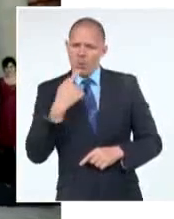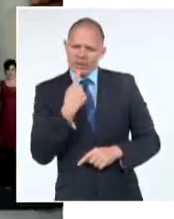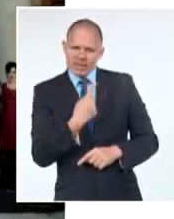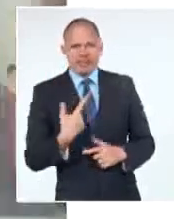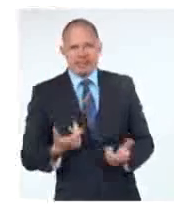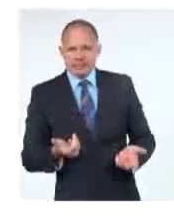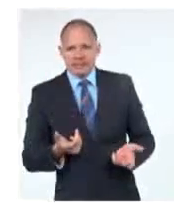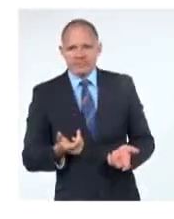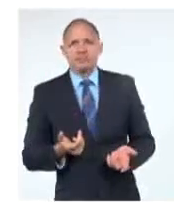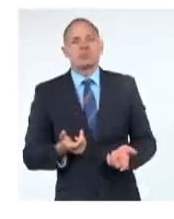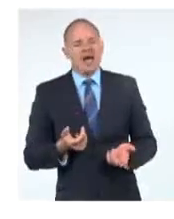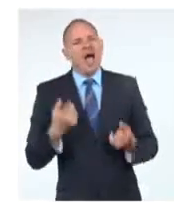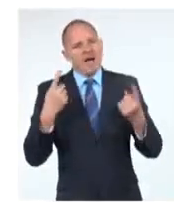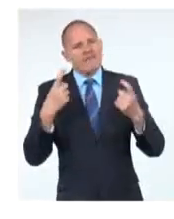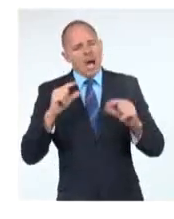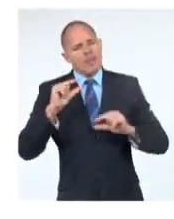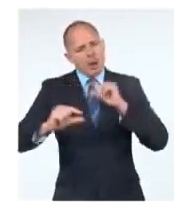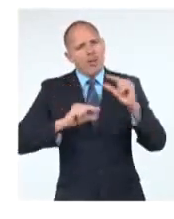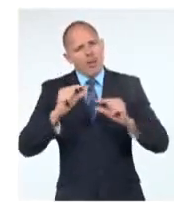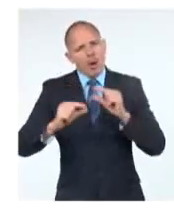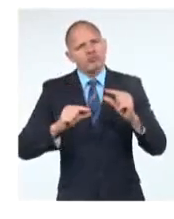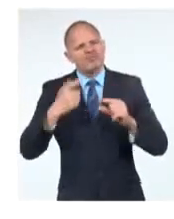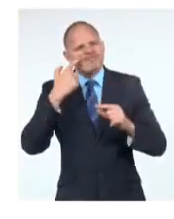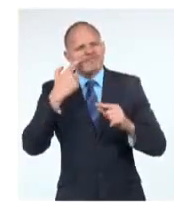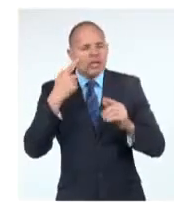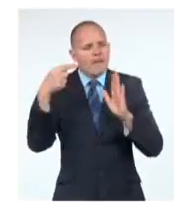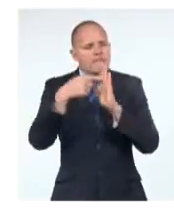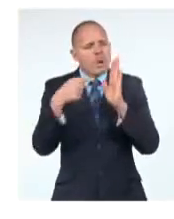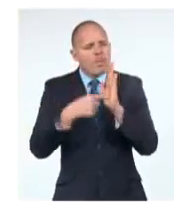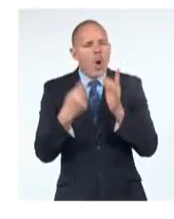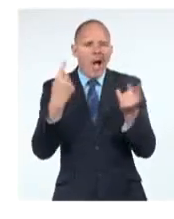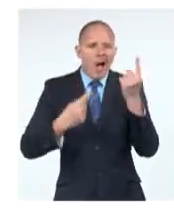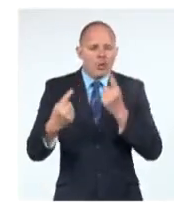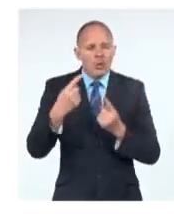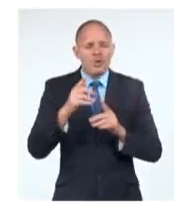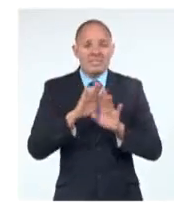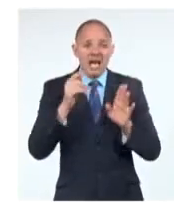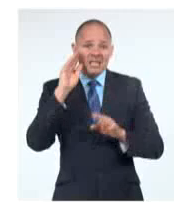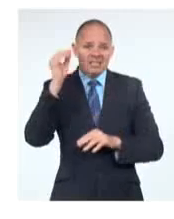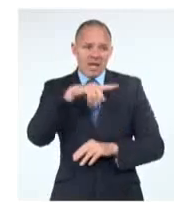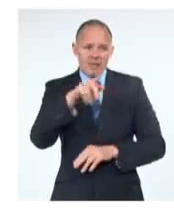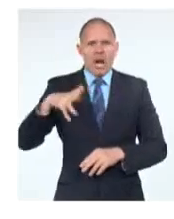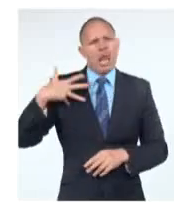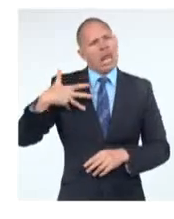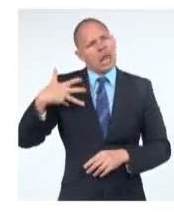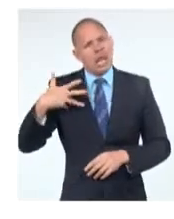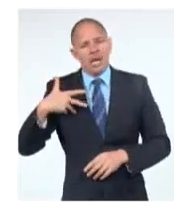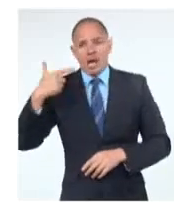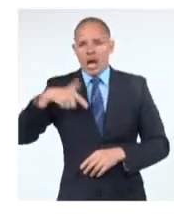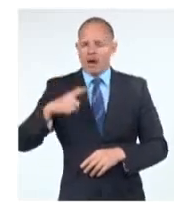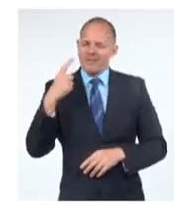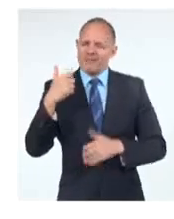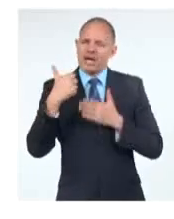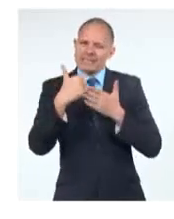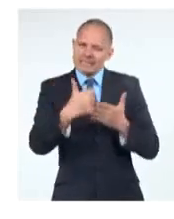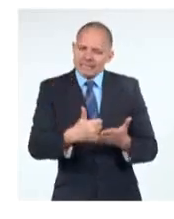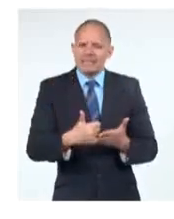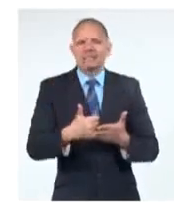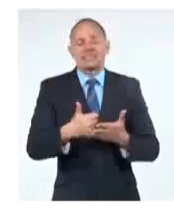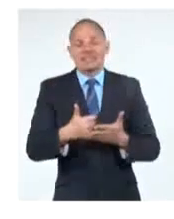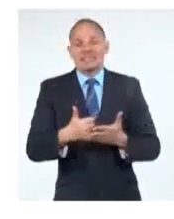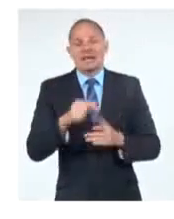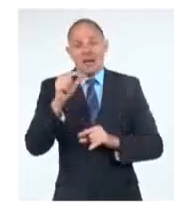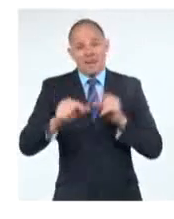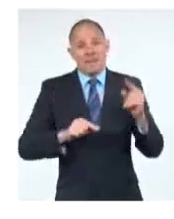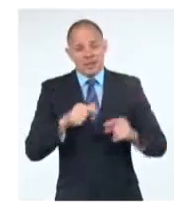Petro, dijo que deben avanzar en desafíos hondamente sentidos y reclamados por quienes hoy padecen las inclemencias del conflicto y